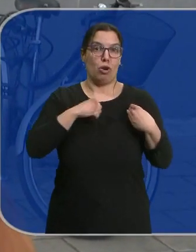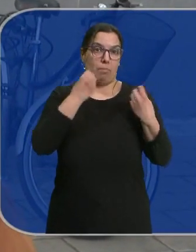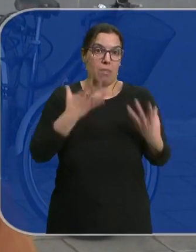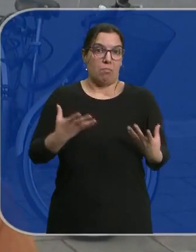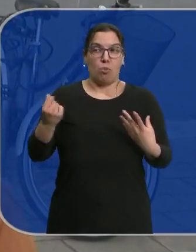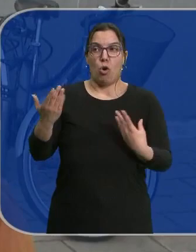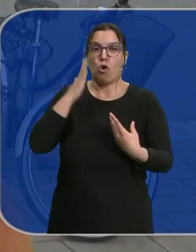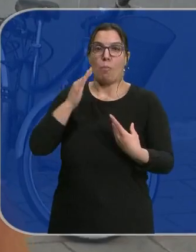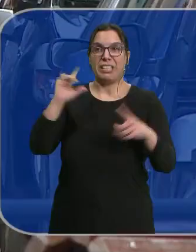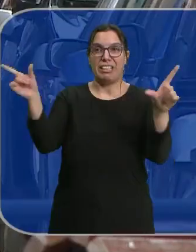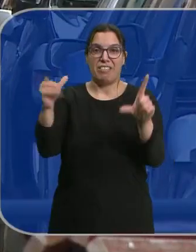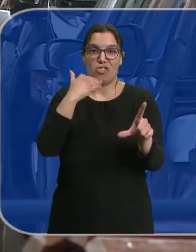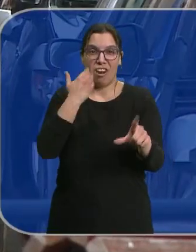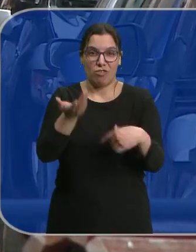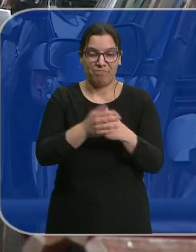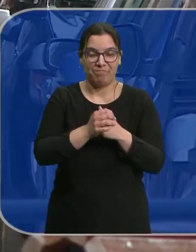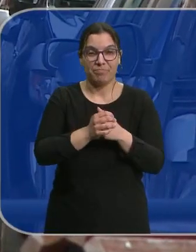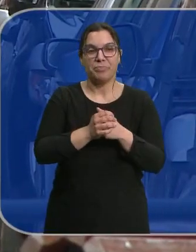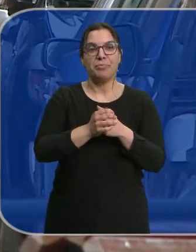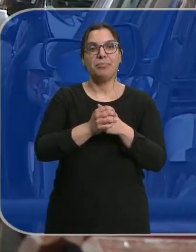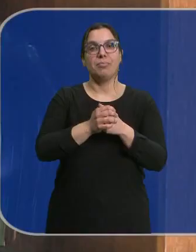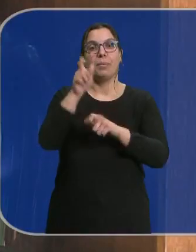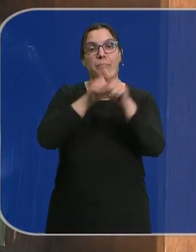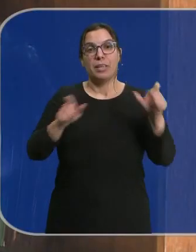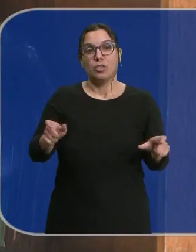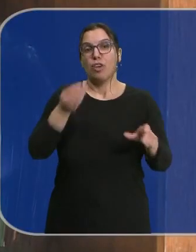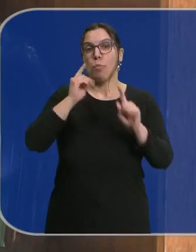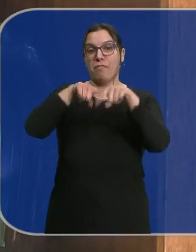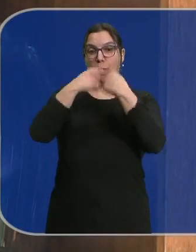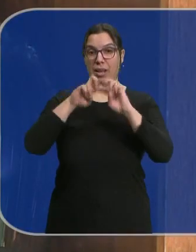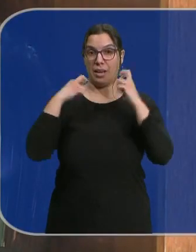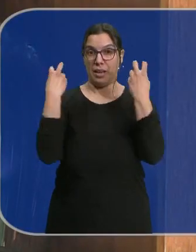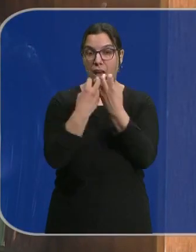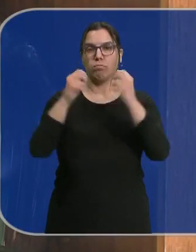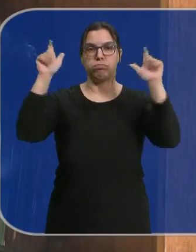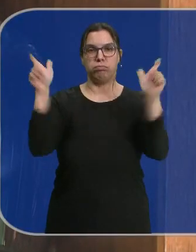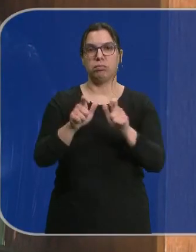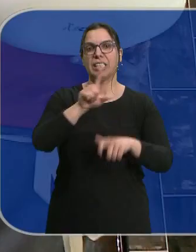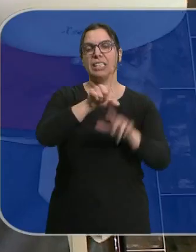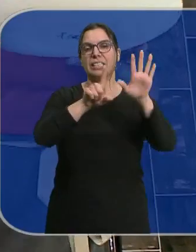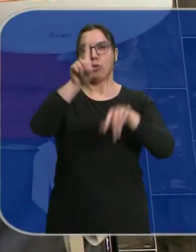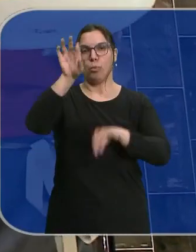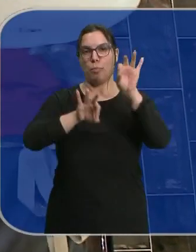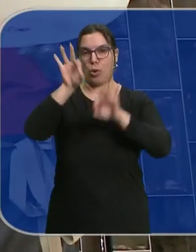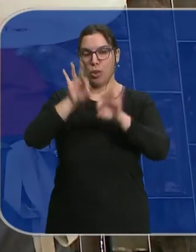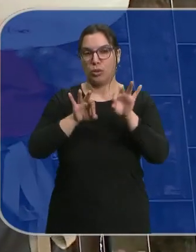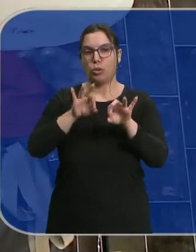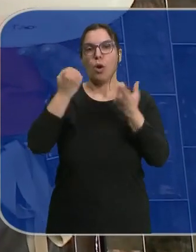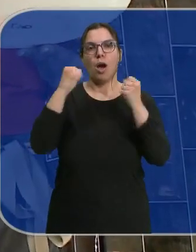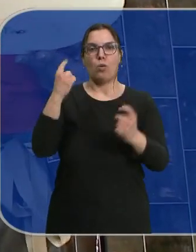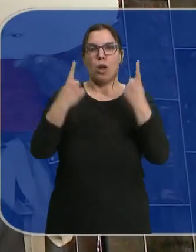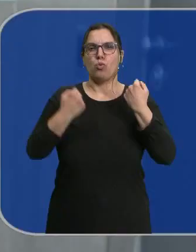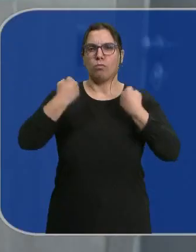hace compañía, la televisión. Y disminuye el número de quienes comen en familia hasta el 61%, aunque algunos